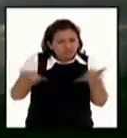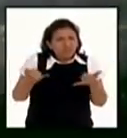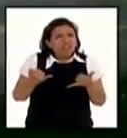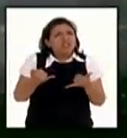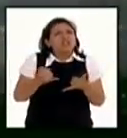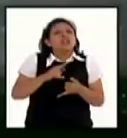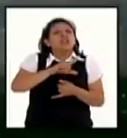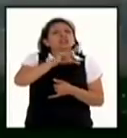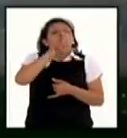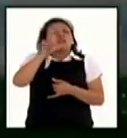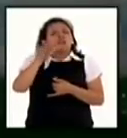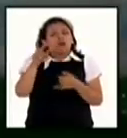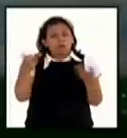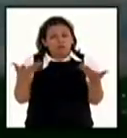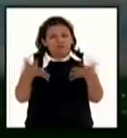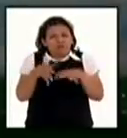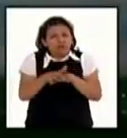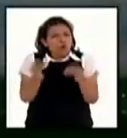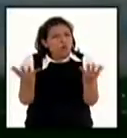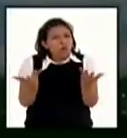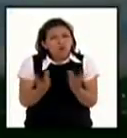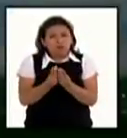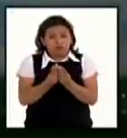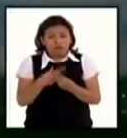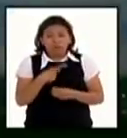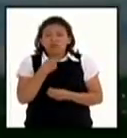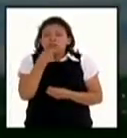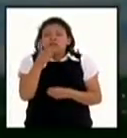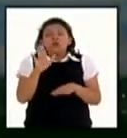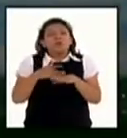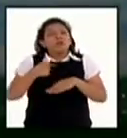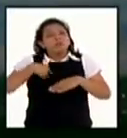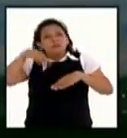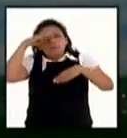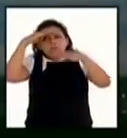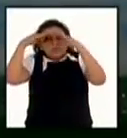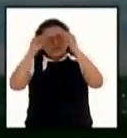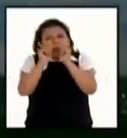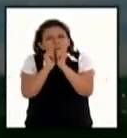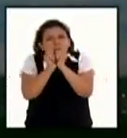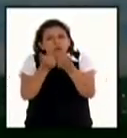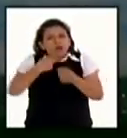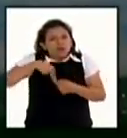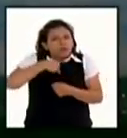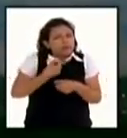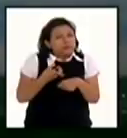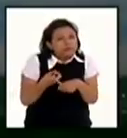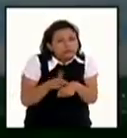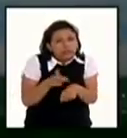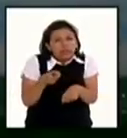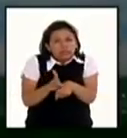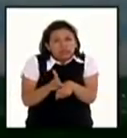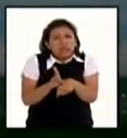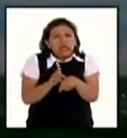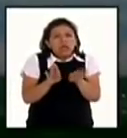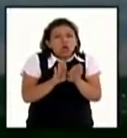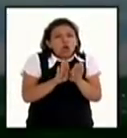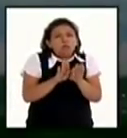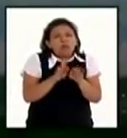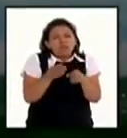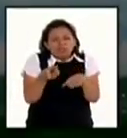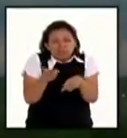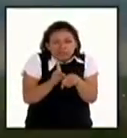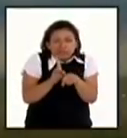pronto serán la misma cosa. Lo digo sobre todo pensando en el pan nuestro de cada día y de cada pedacito de